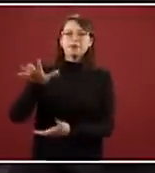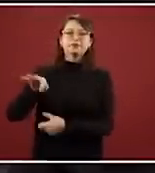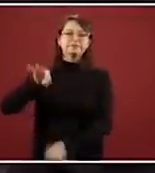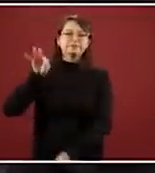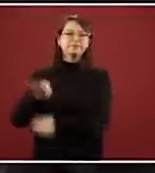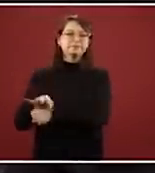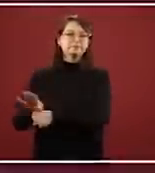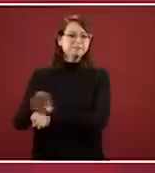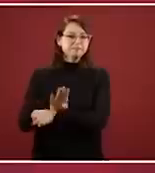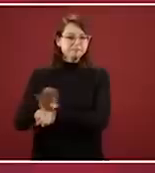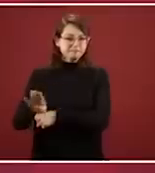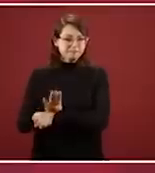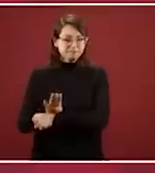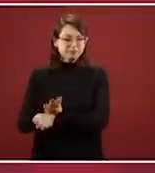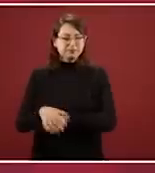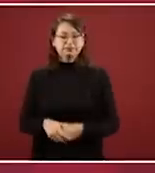Se